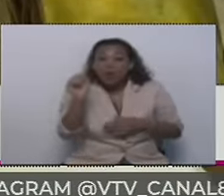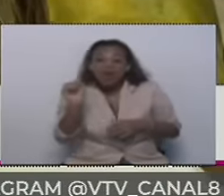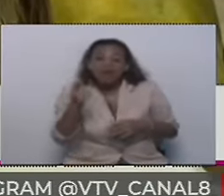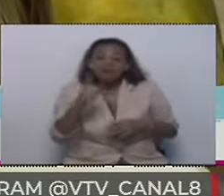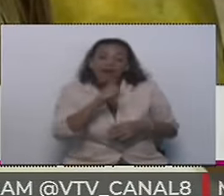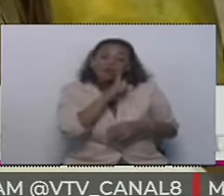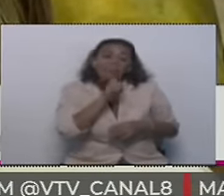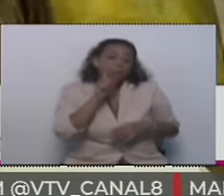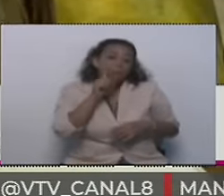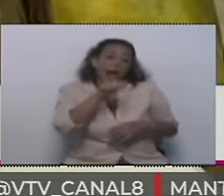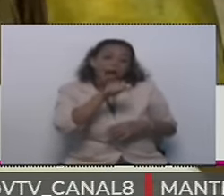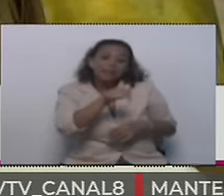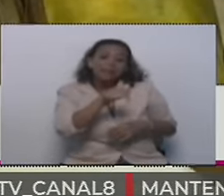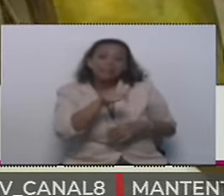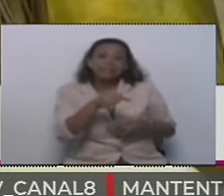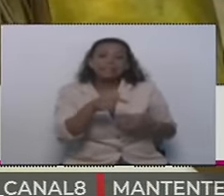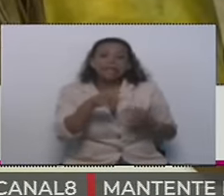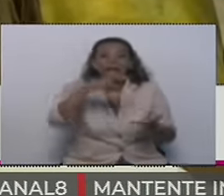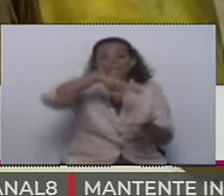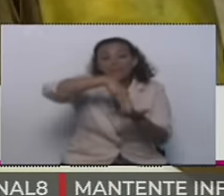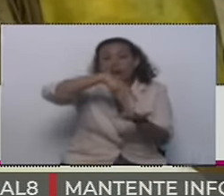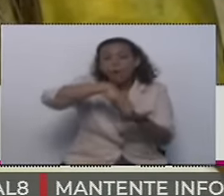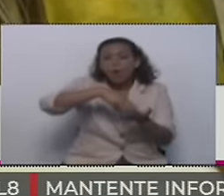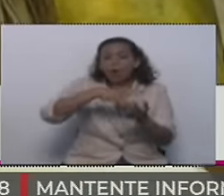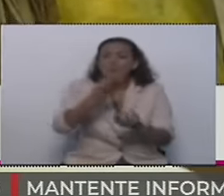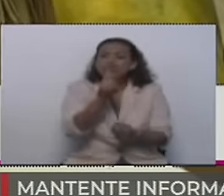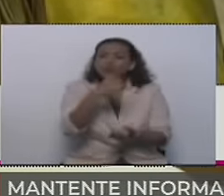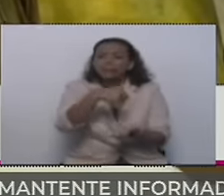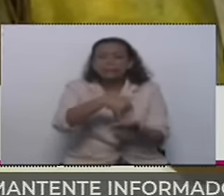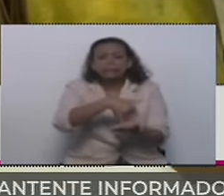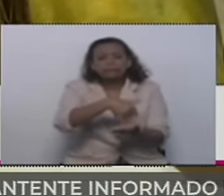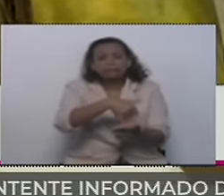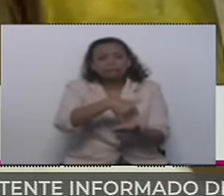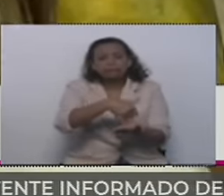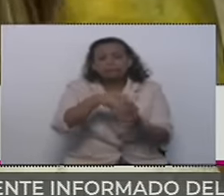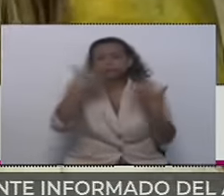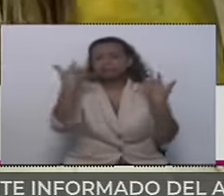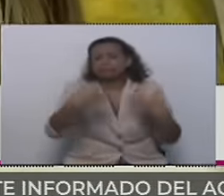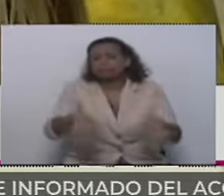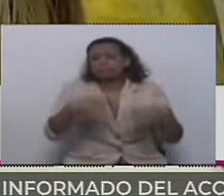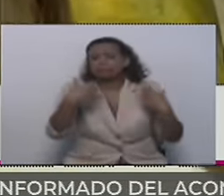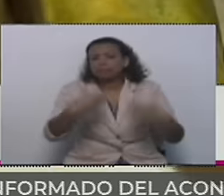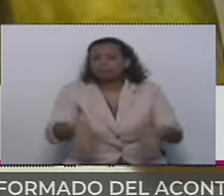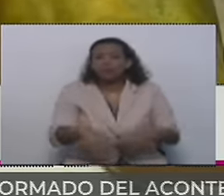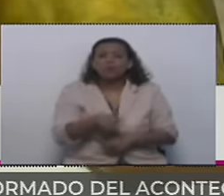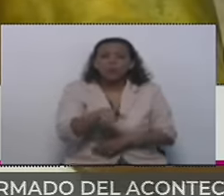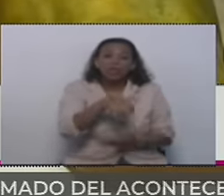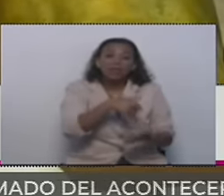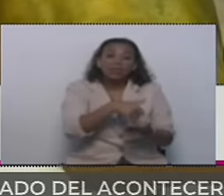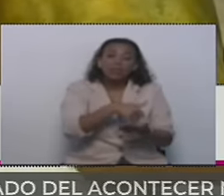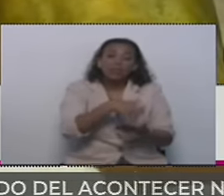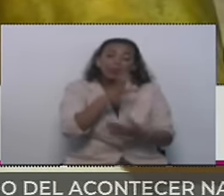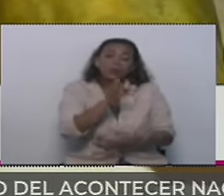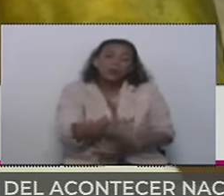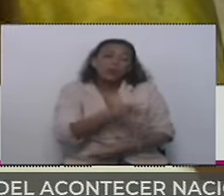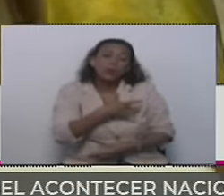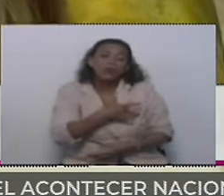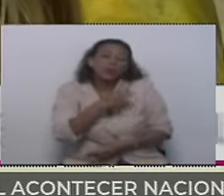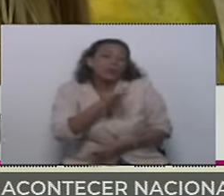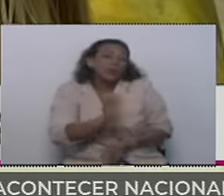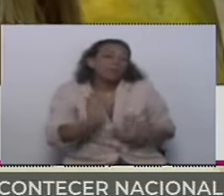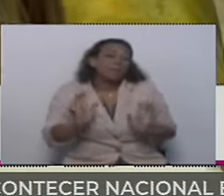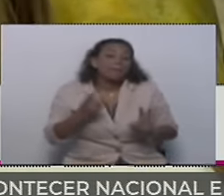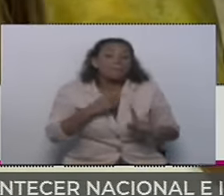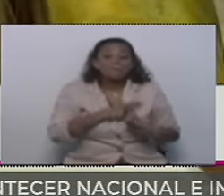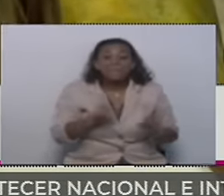nombre, tenemos muchas deficiencias. La Dolorita, no sé quién se le ocurrió ese nombre. Pero